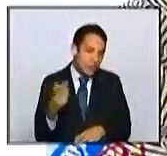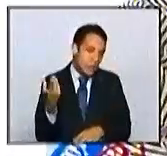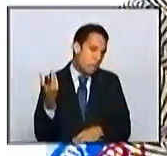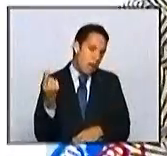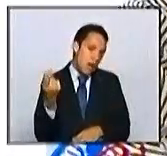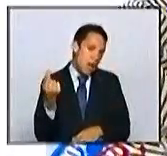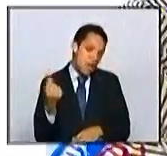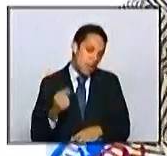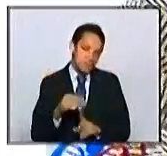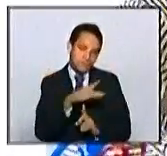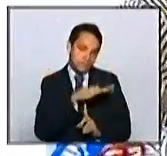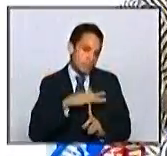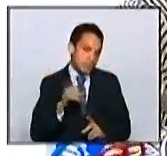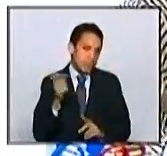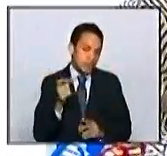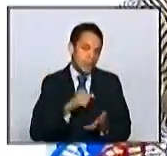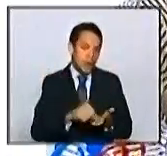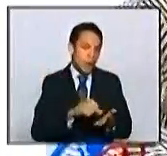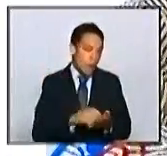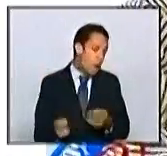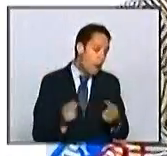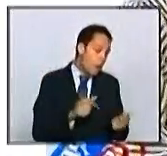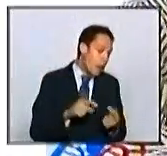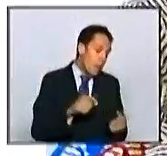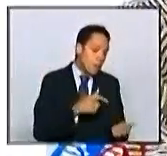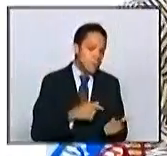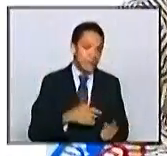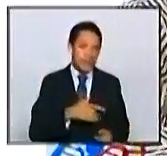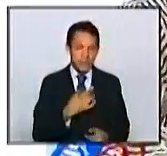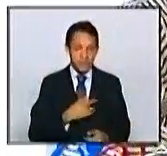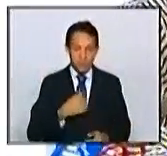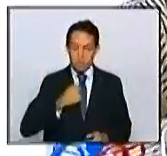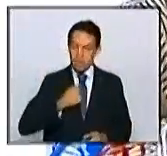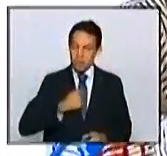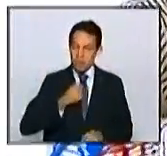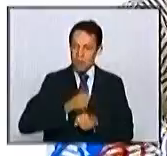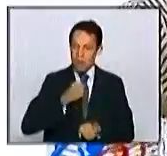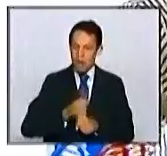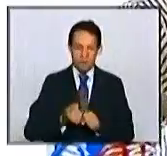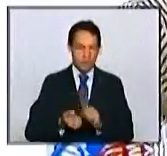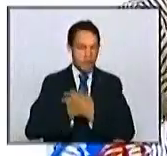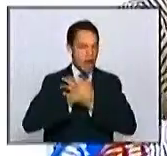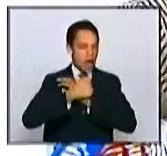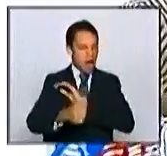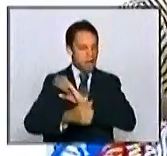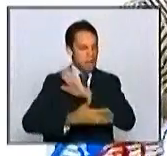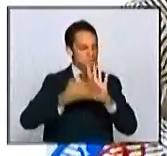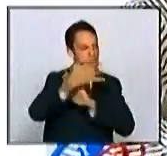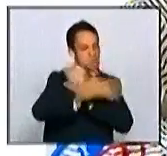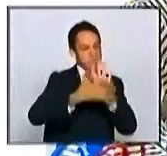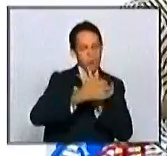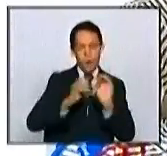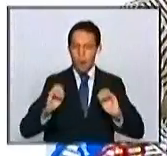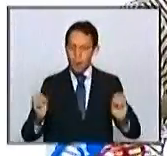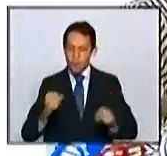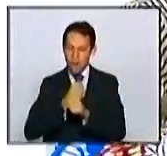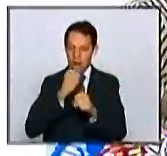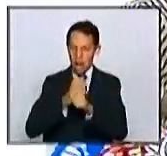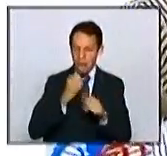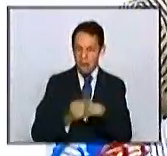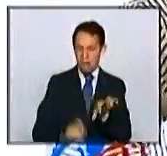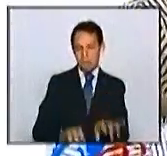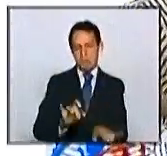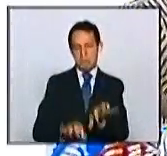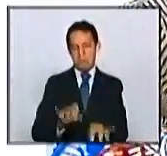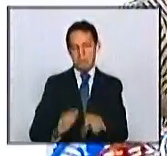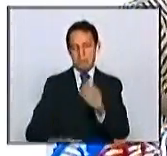en el medio en que vivimos, pero que el ser humano cuando siente que realmente es productivo, cuando siente que realmente es valorado en su entorno laboral, la